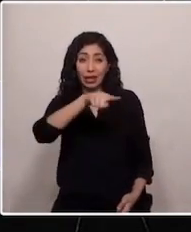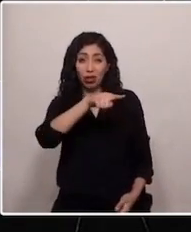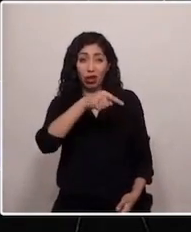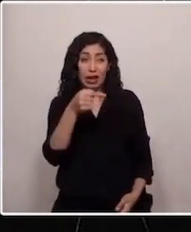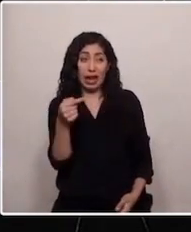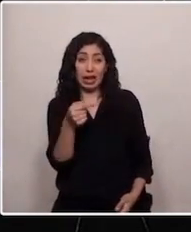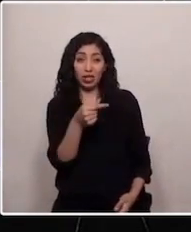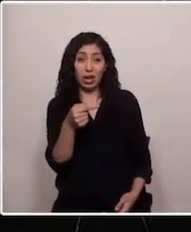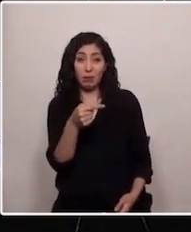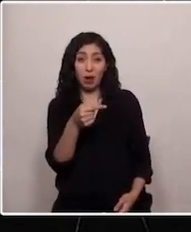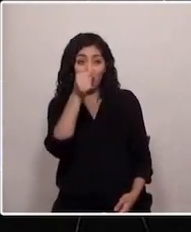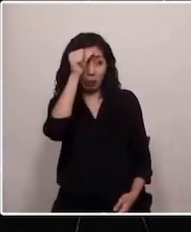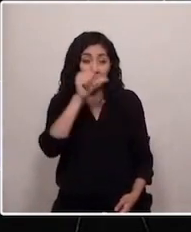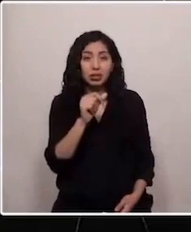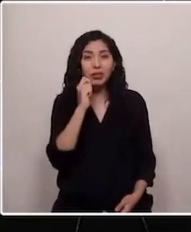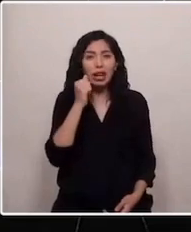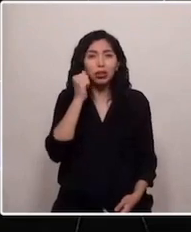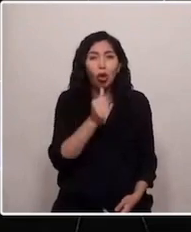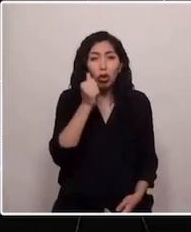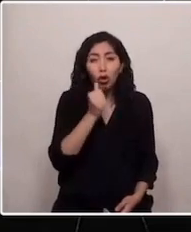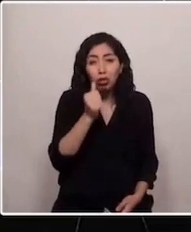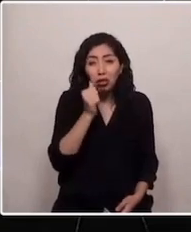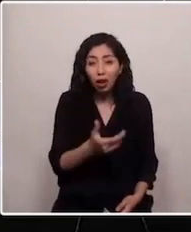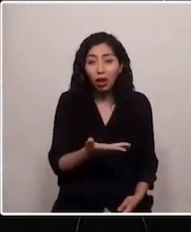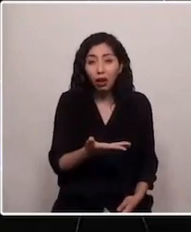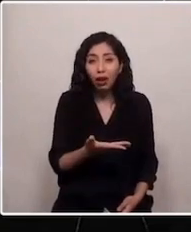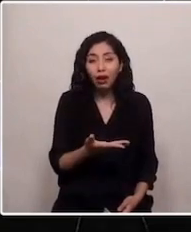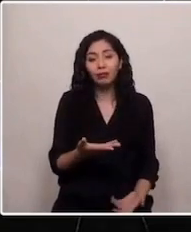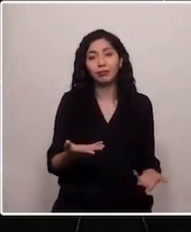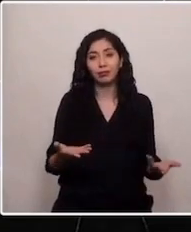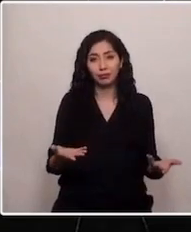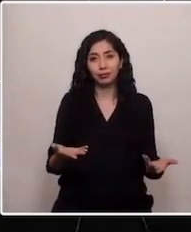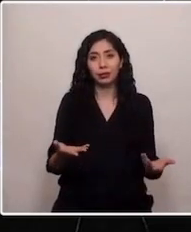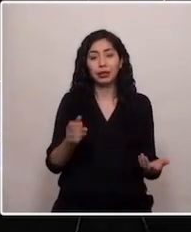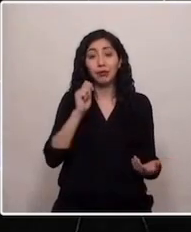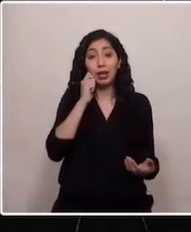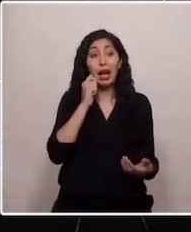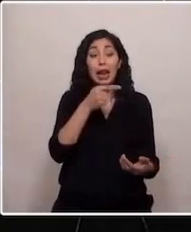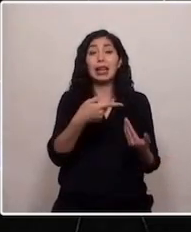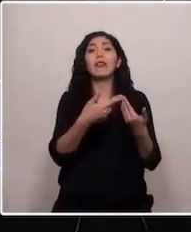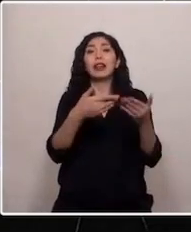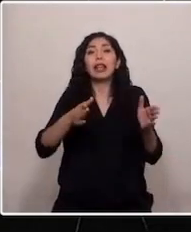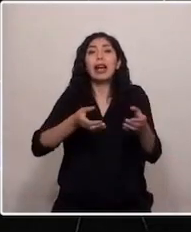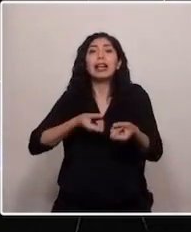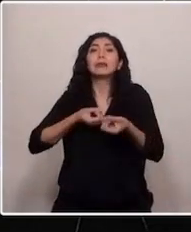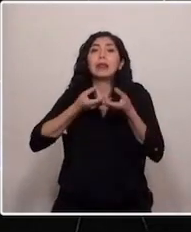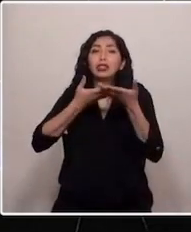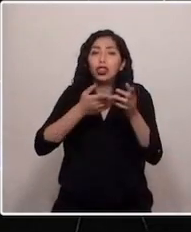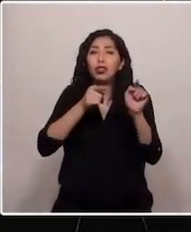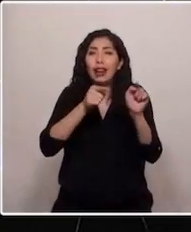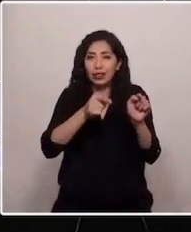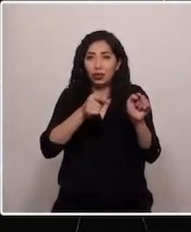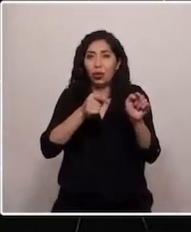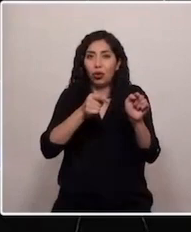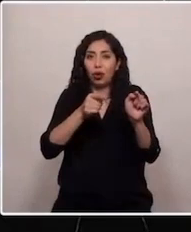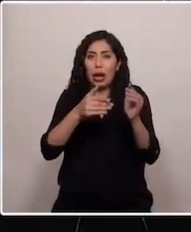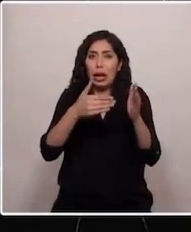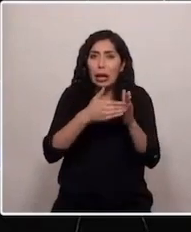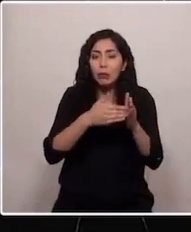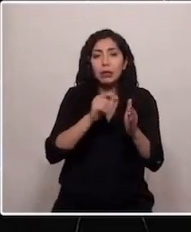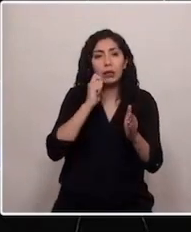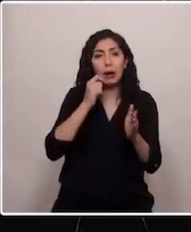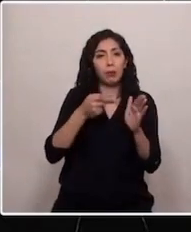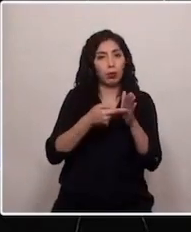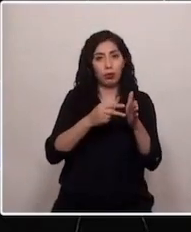haríamos todos los días yo creo que estamos jugando con la libertad de expresión y eso me produce un problema ese aspecto